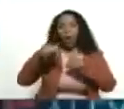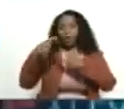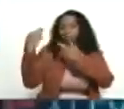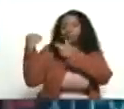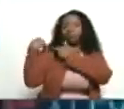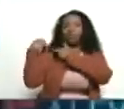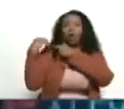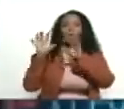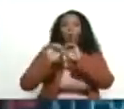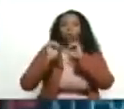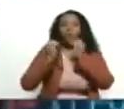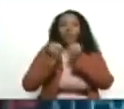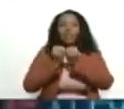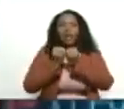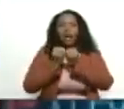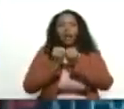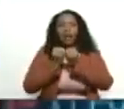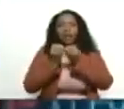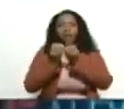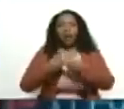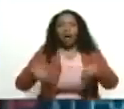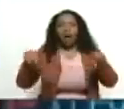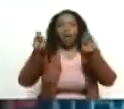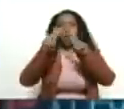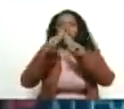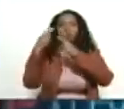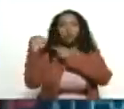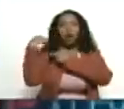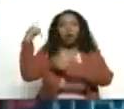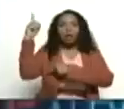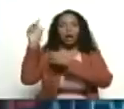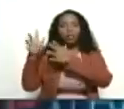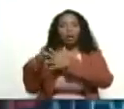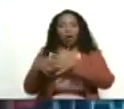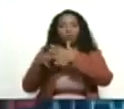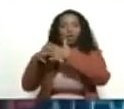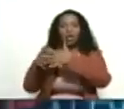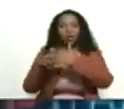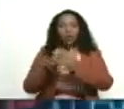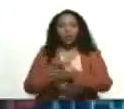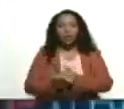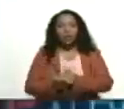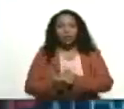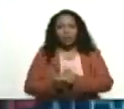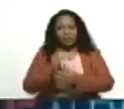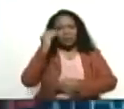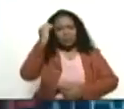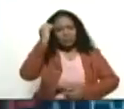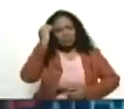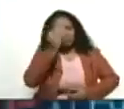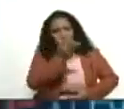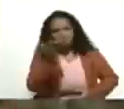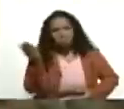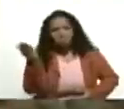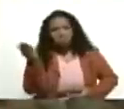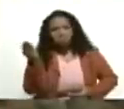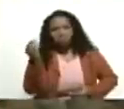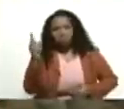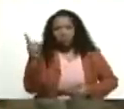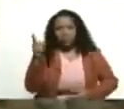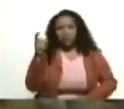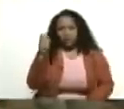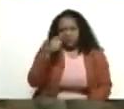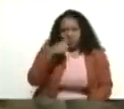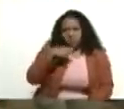una oficina de la Organización de Naciones Unidas en Nueva York. Imagínense ustedes el nivel de